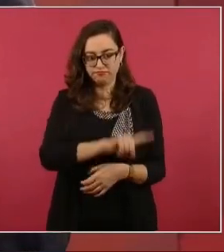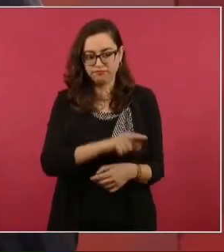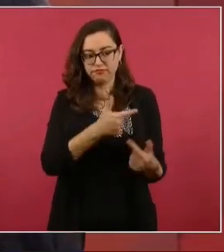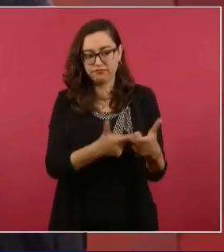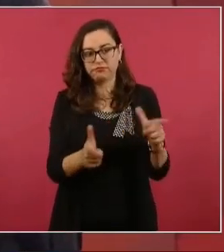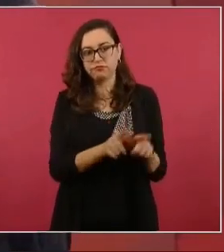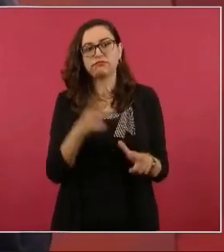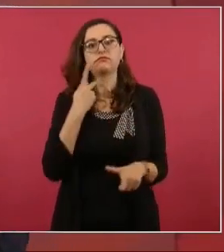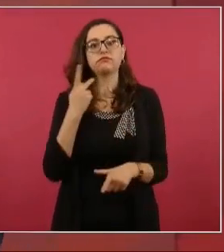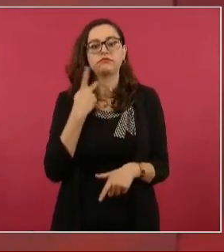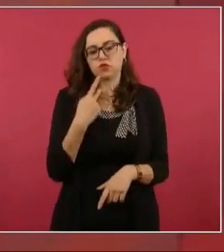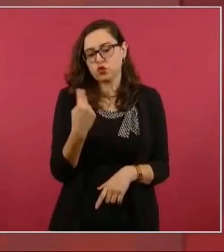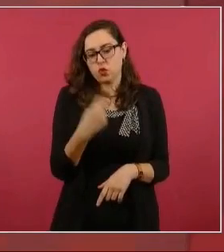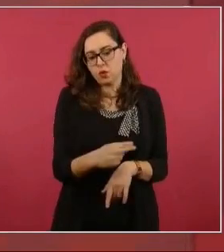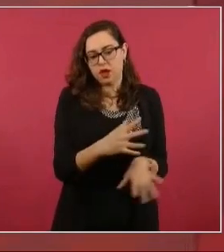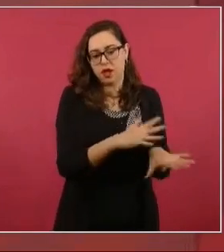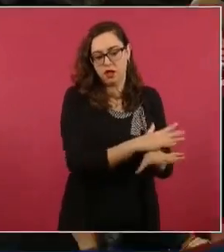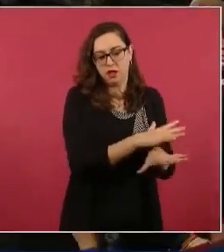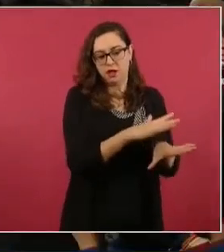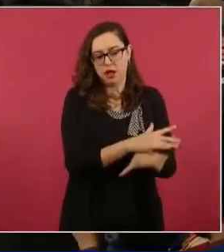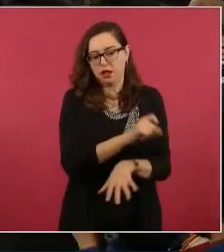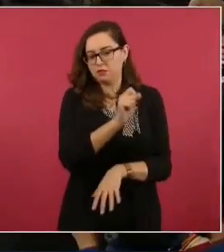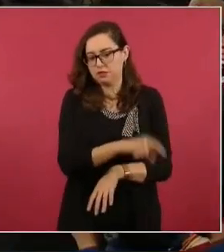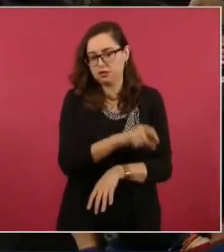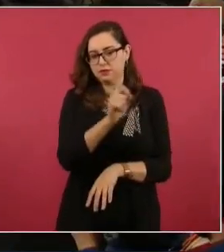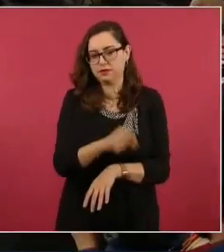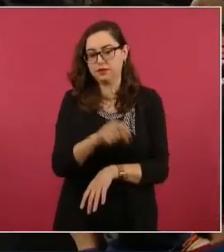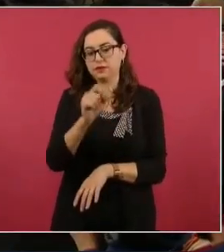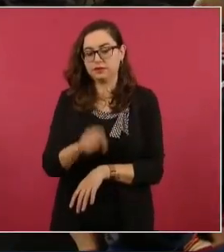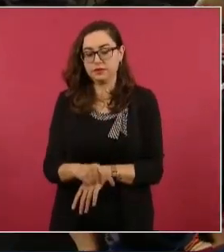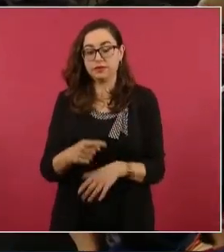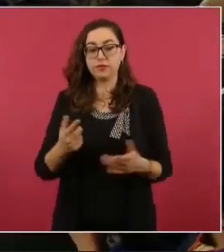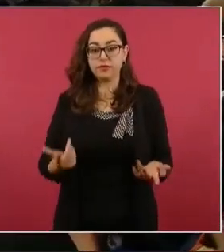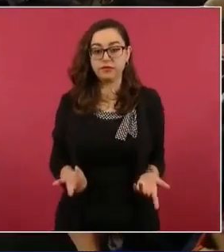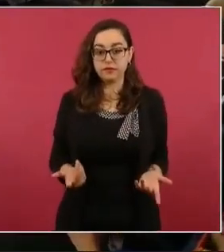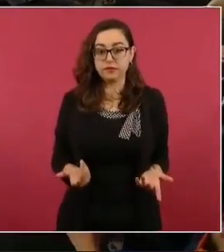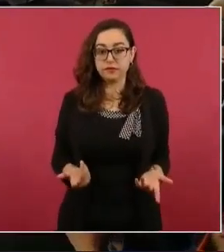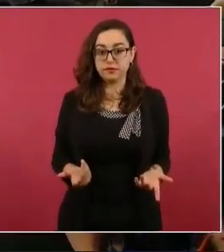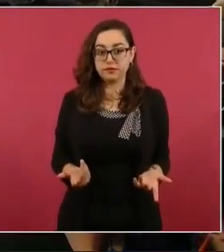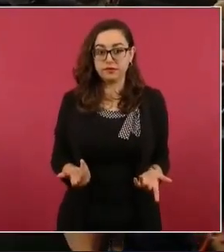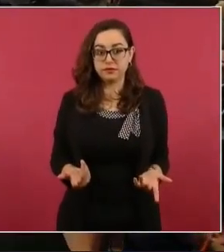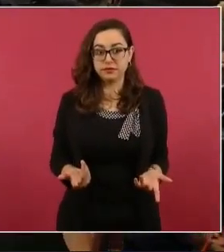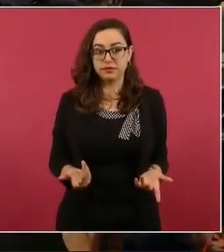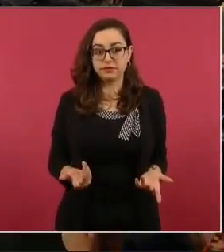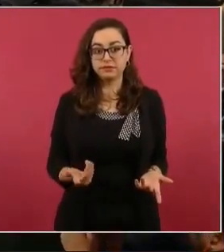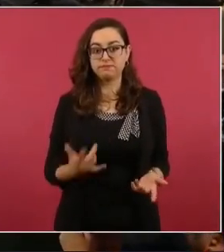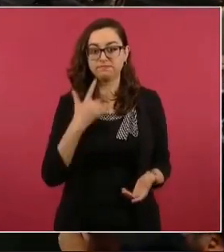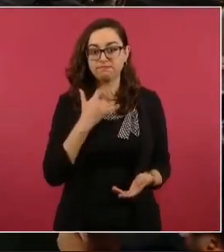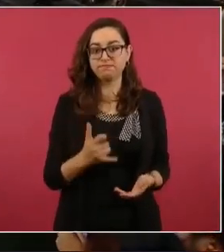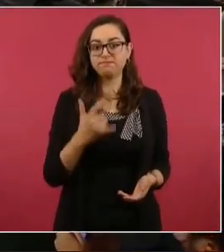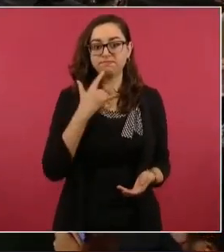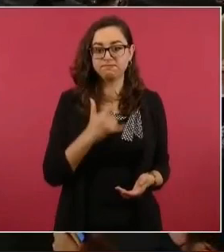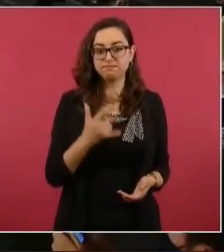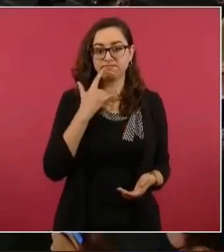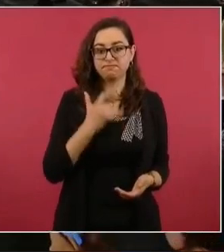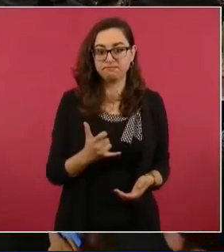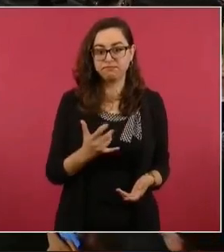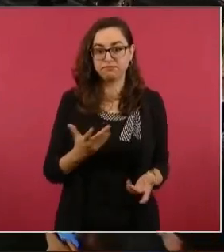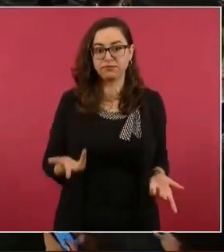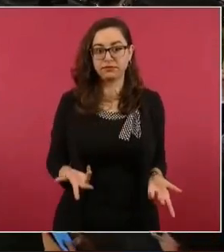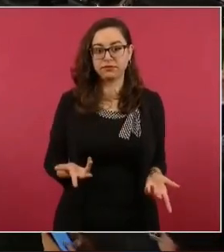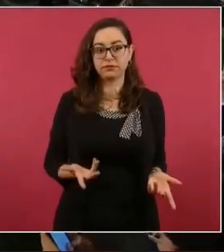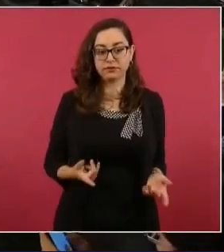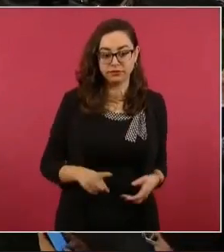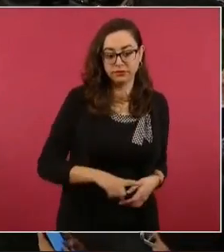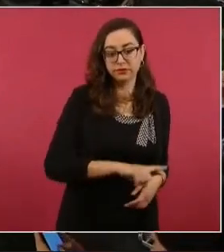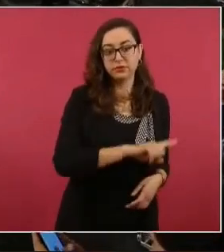y en contra de la política popular y patriota del general Cárdenas